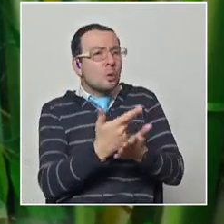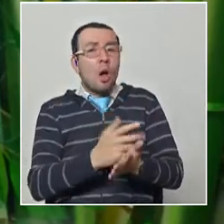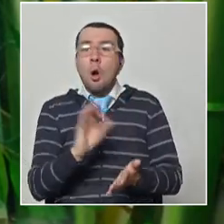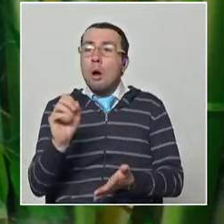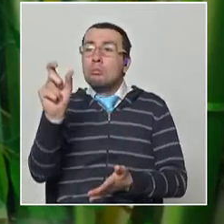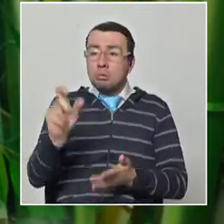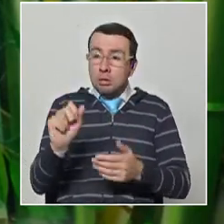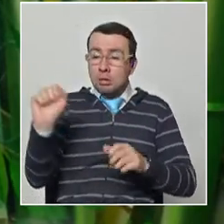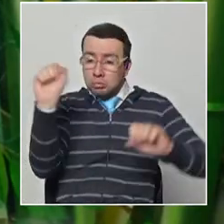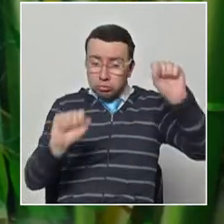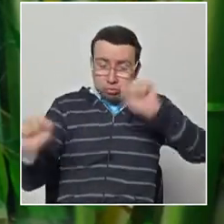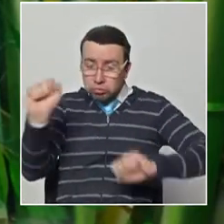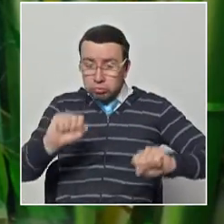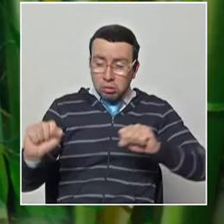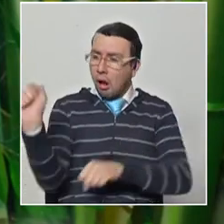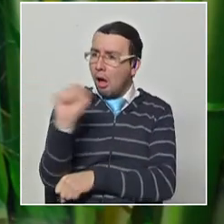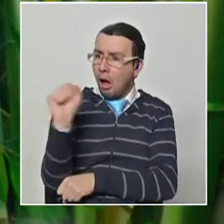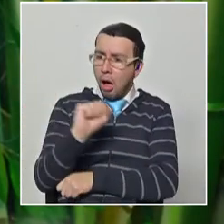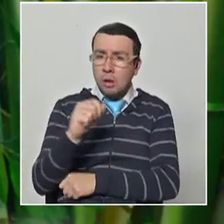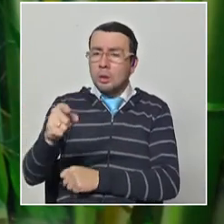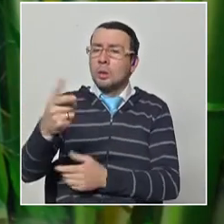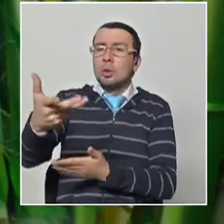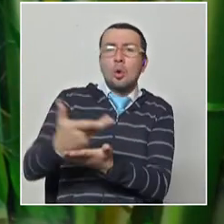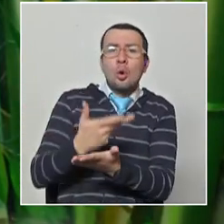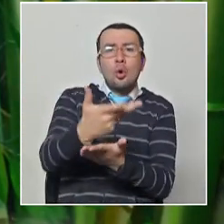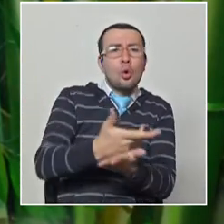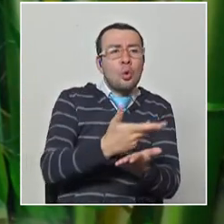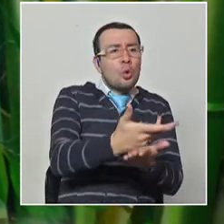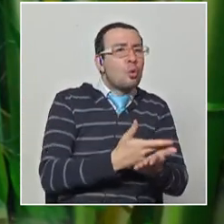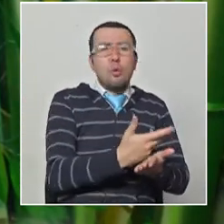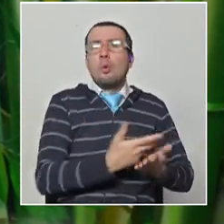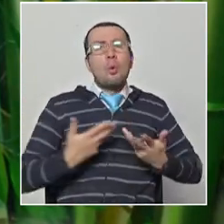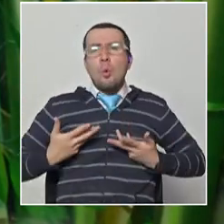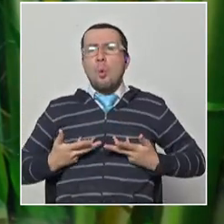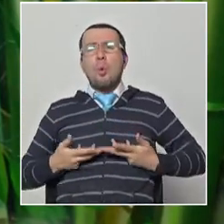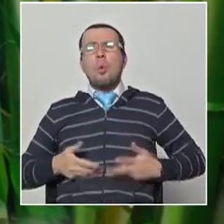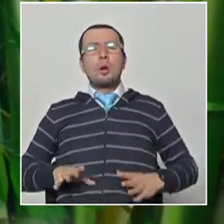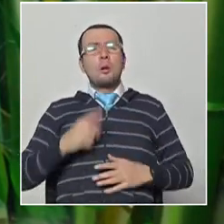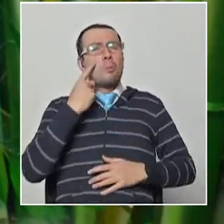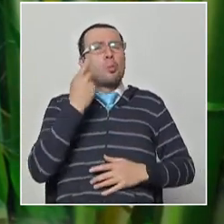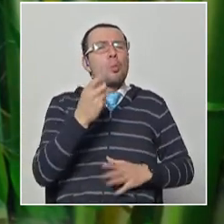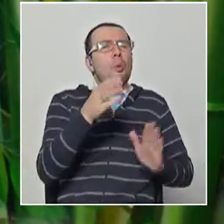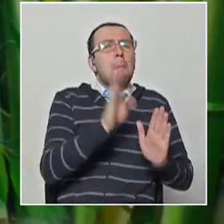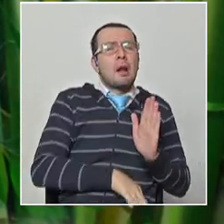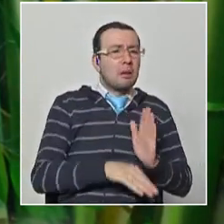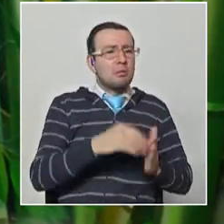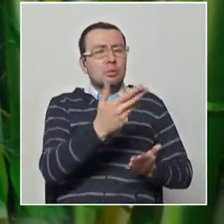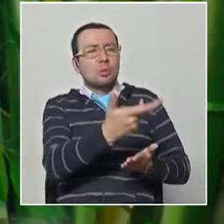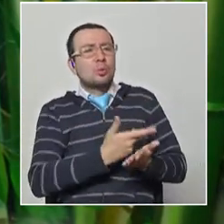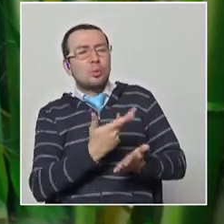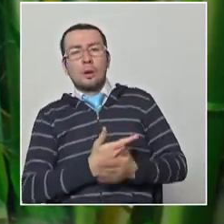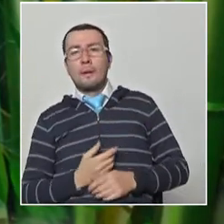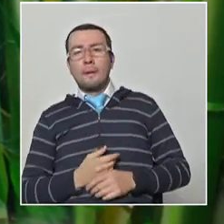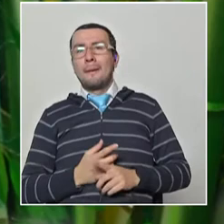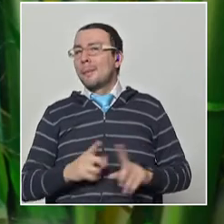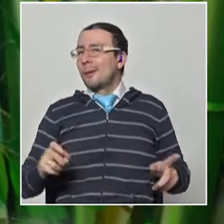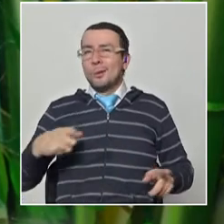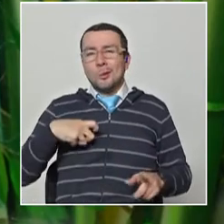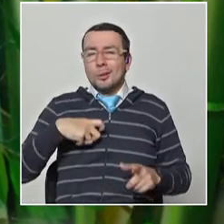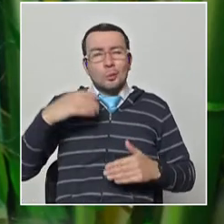va al carro lo que me diga el de la tienda naturista el que me diga las de la droguería y nosotros no tenemos una conciencia